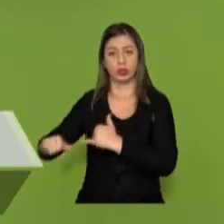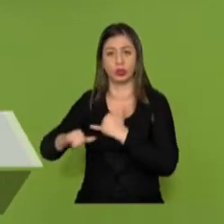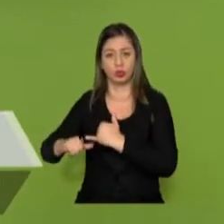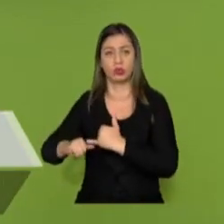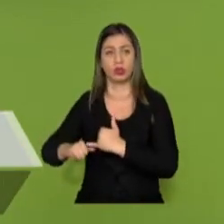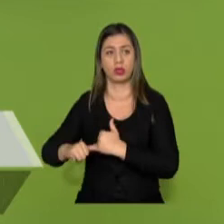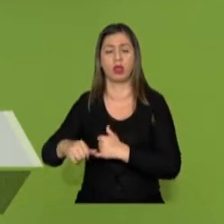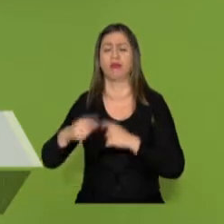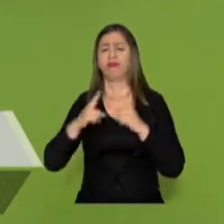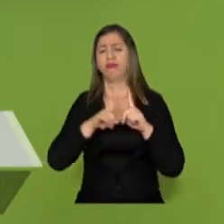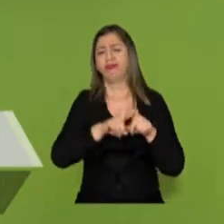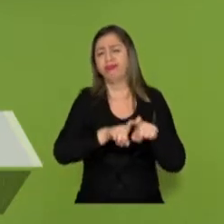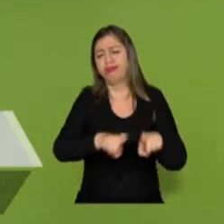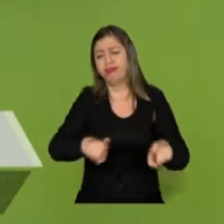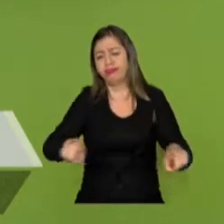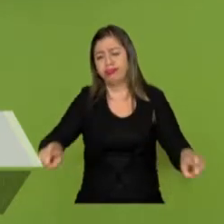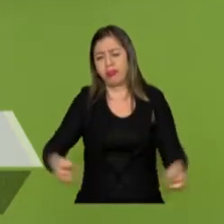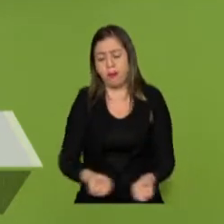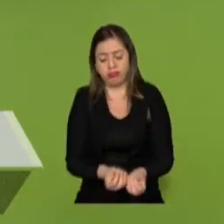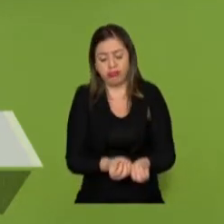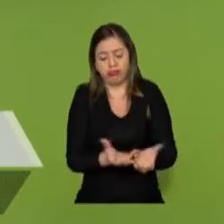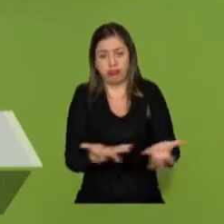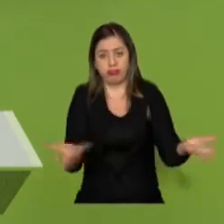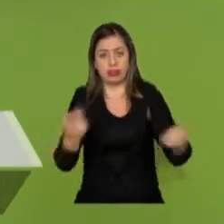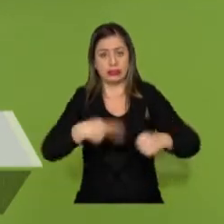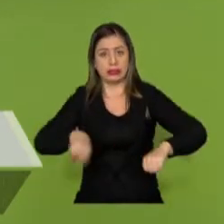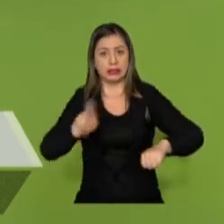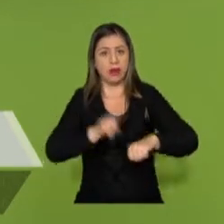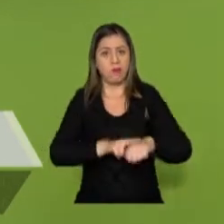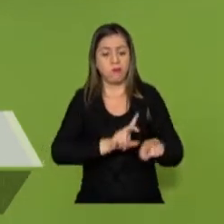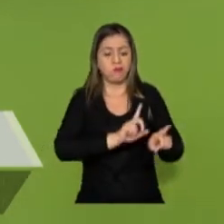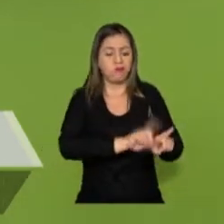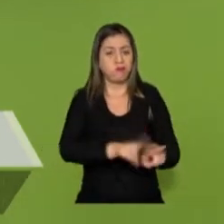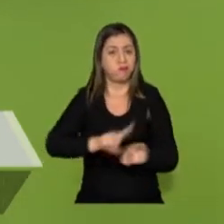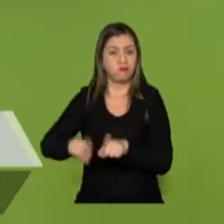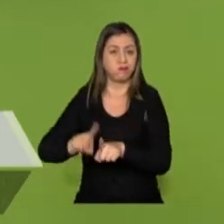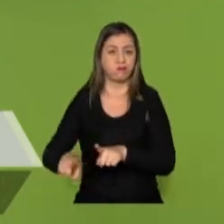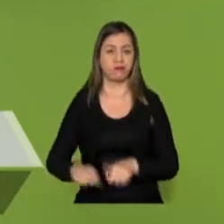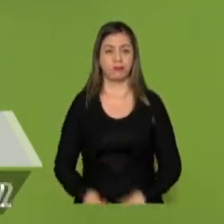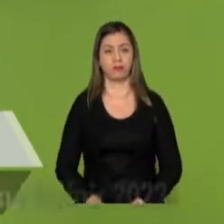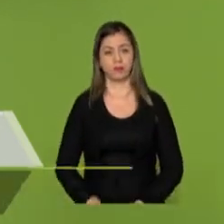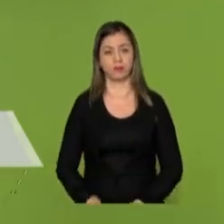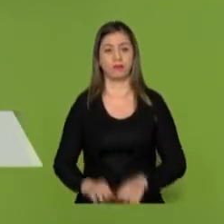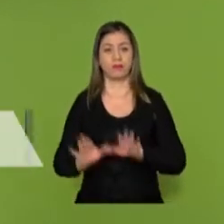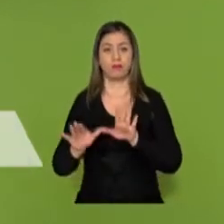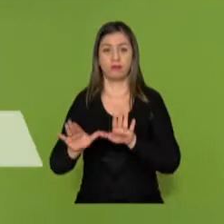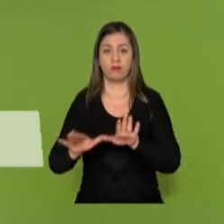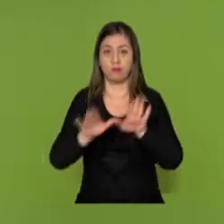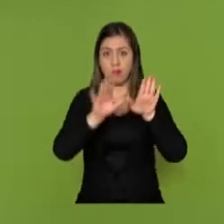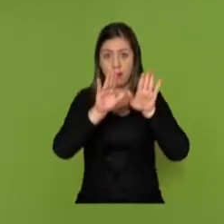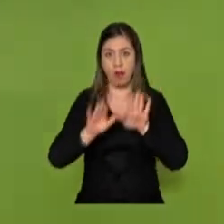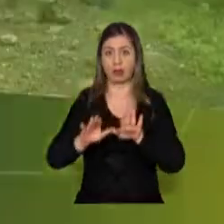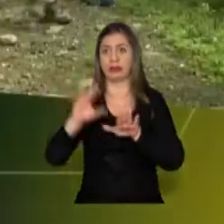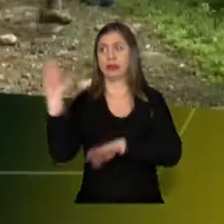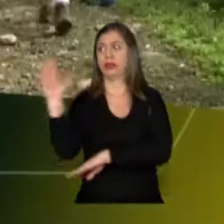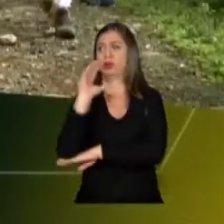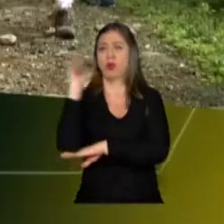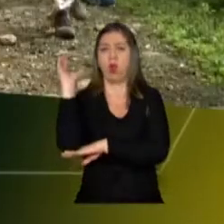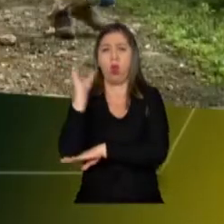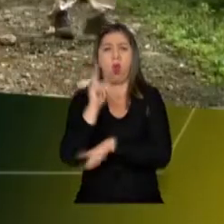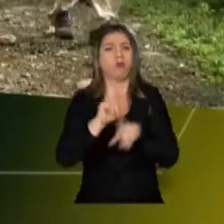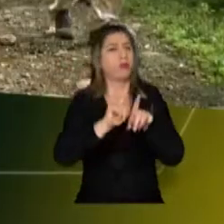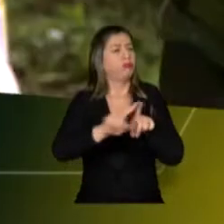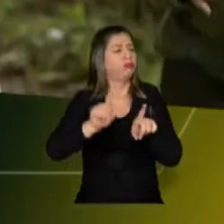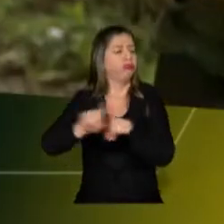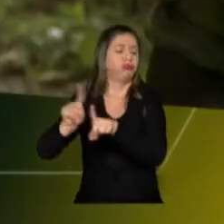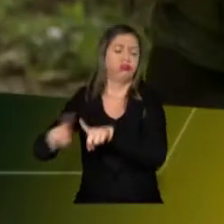gran biodiversidad, la riqueza natural, seguramente las aves, ¿verdad? Colombia es el país de las